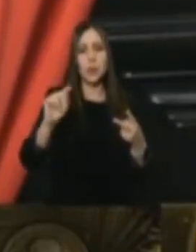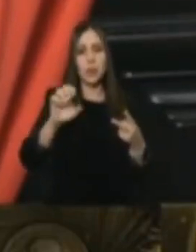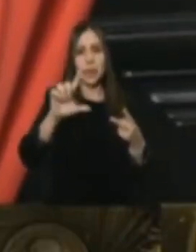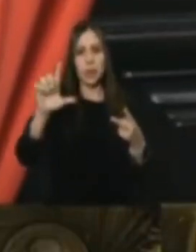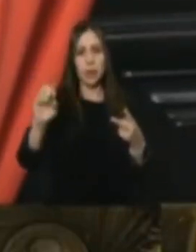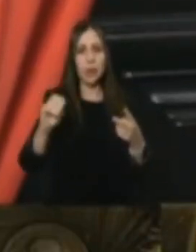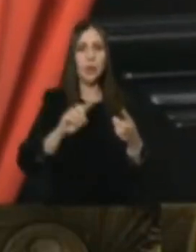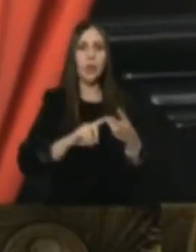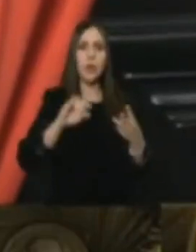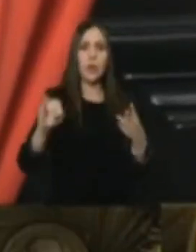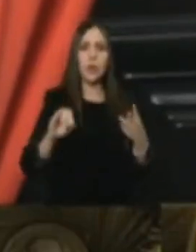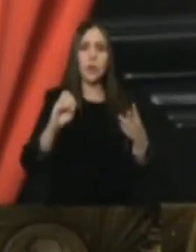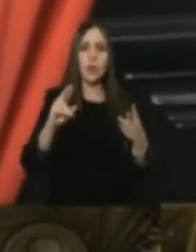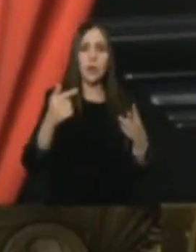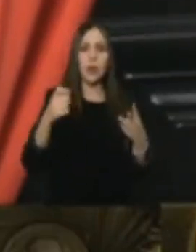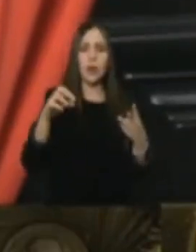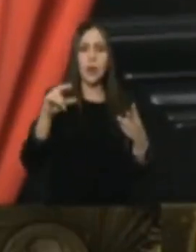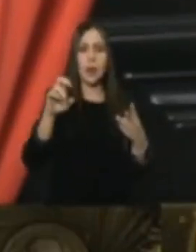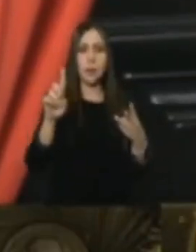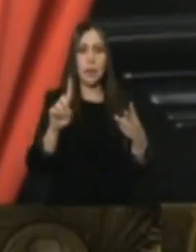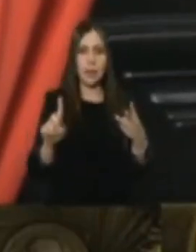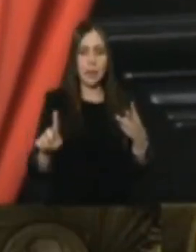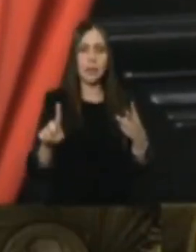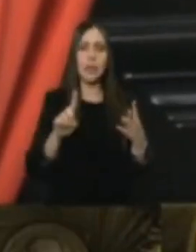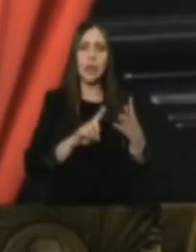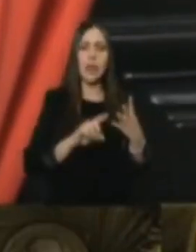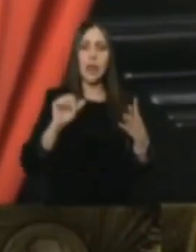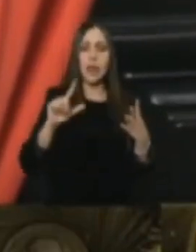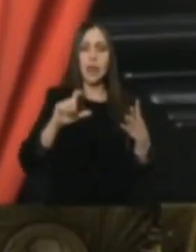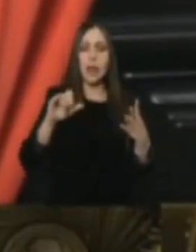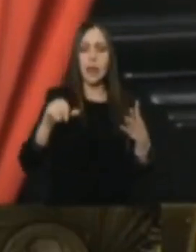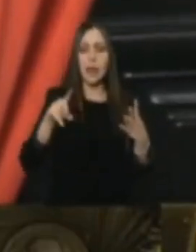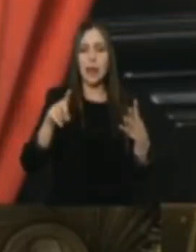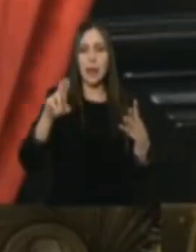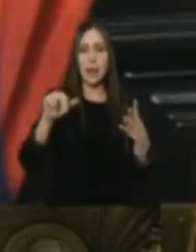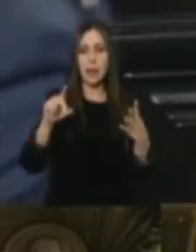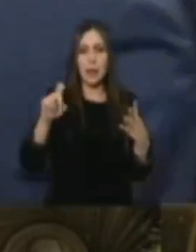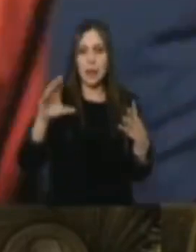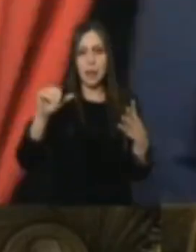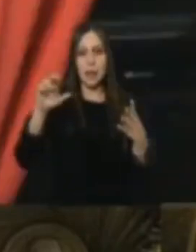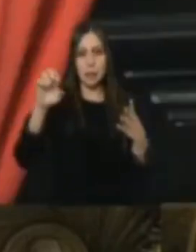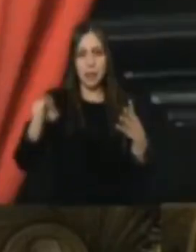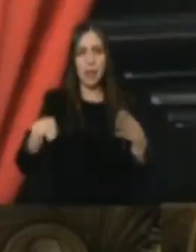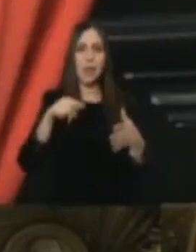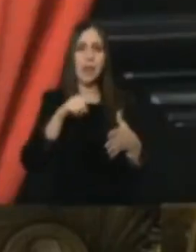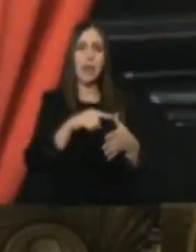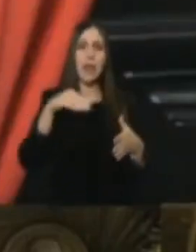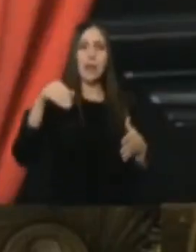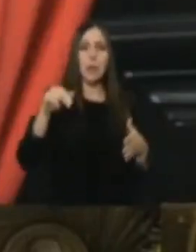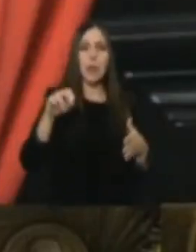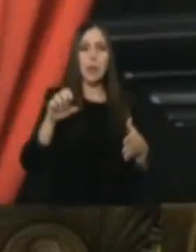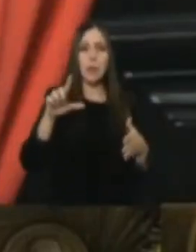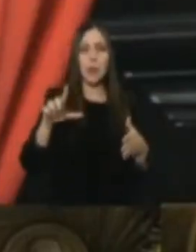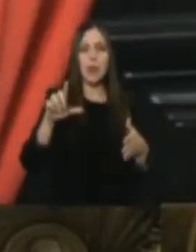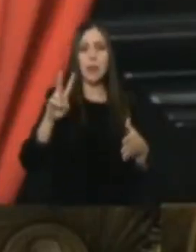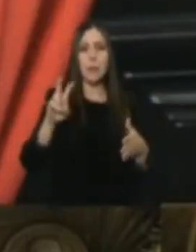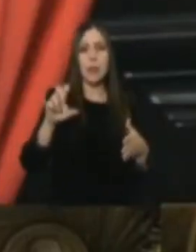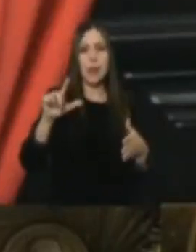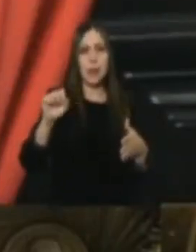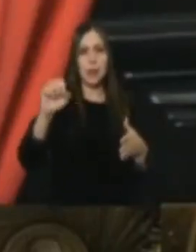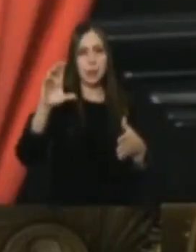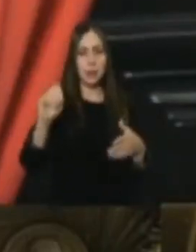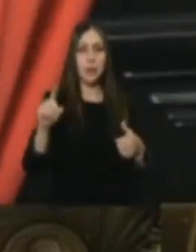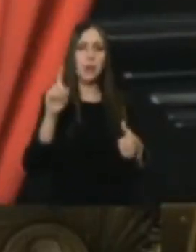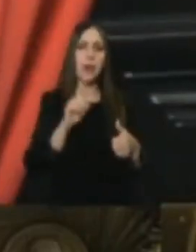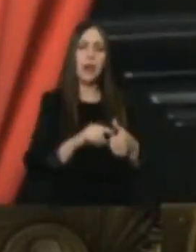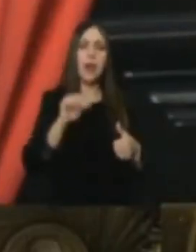Jorge Carlos Ramírez Marín, la senadora Alejandra del Carmen León Gastelum, el senador Manuel Velasco Coello, el